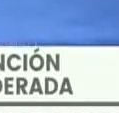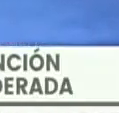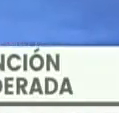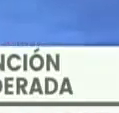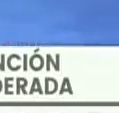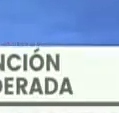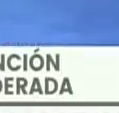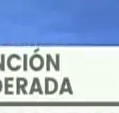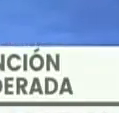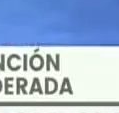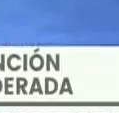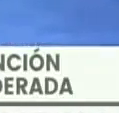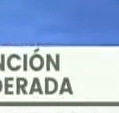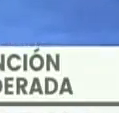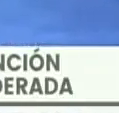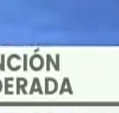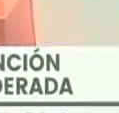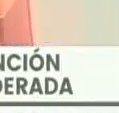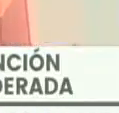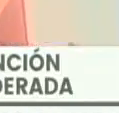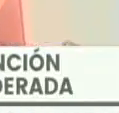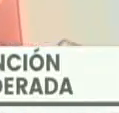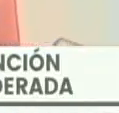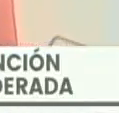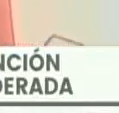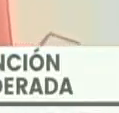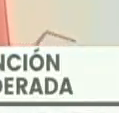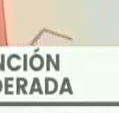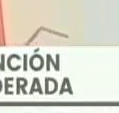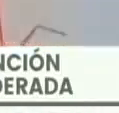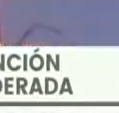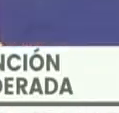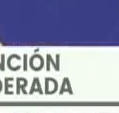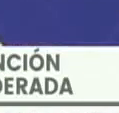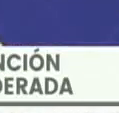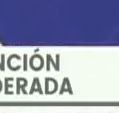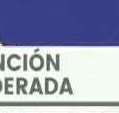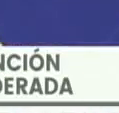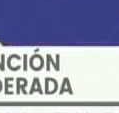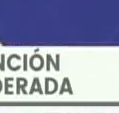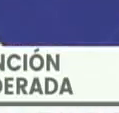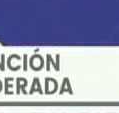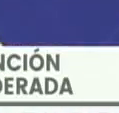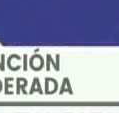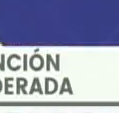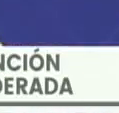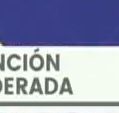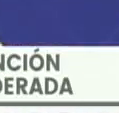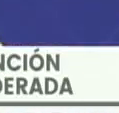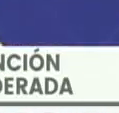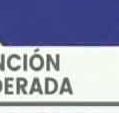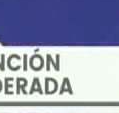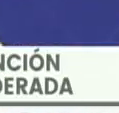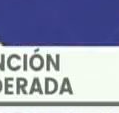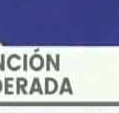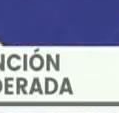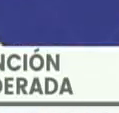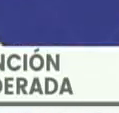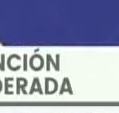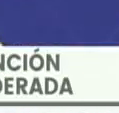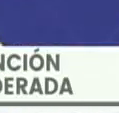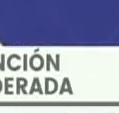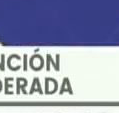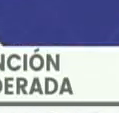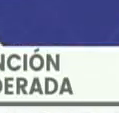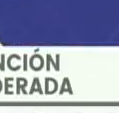espectro. También, por supuesto, presidente, pruebas PCR y Virocool para la toma de